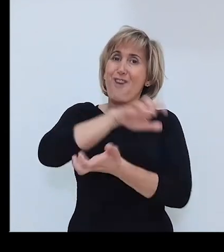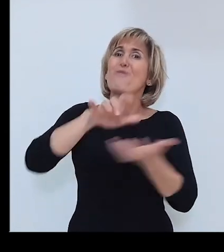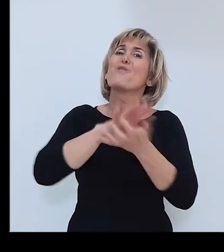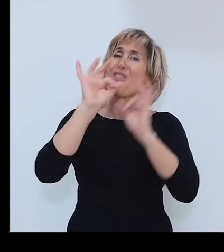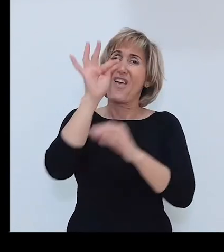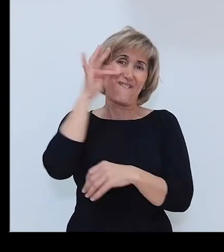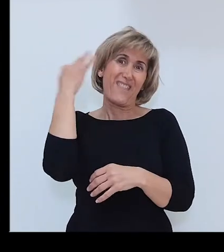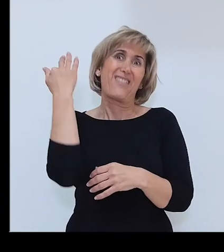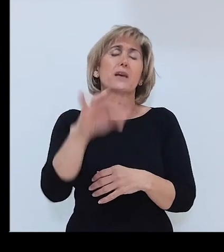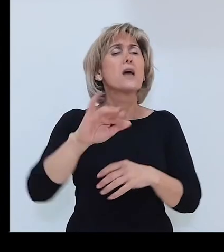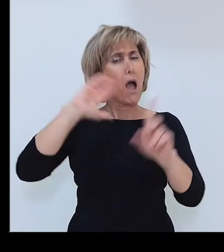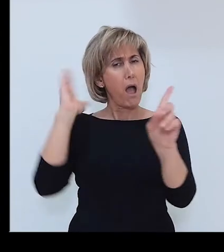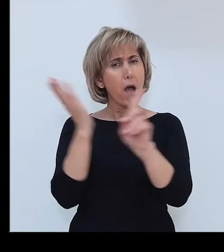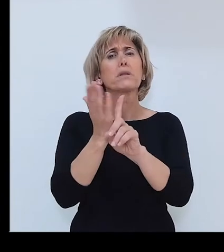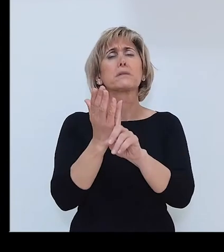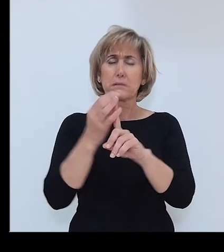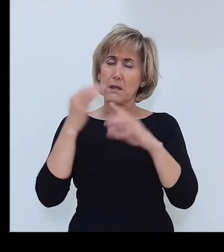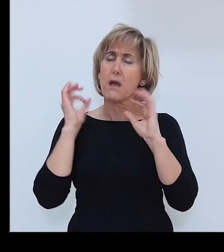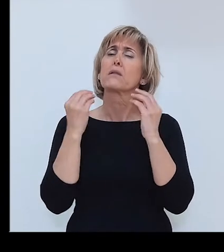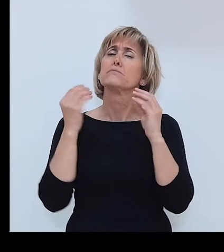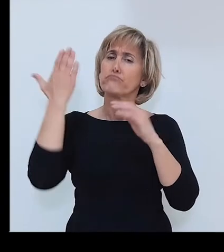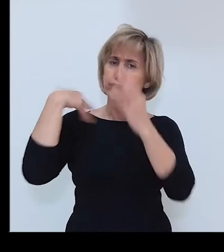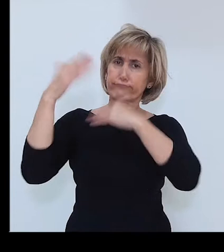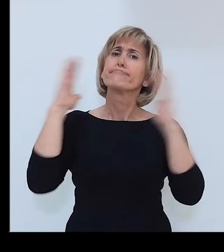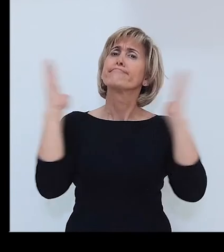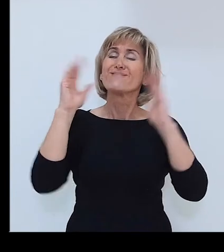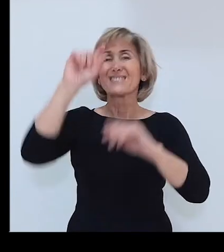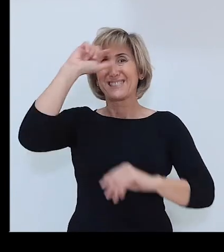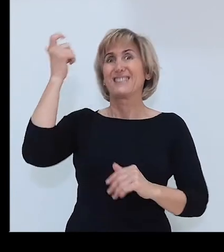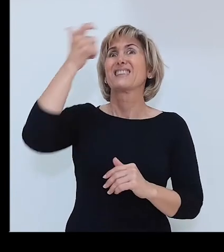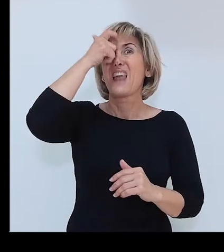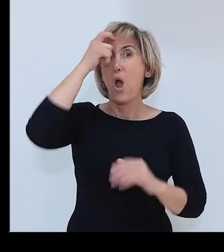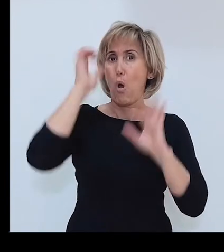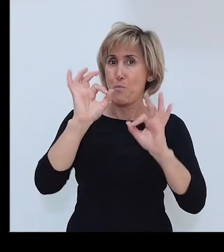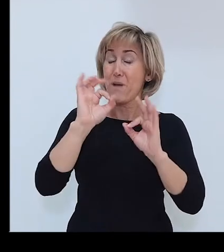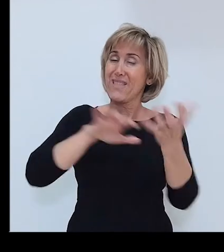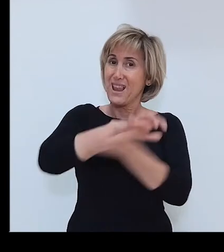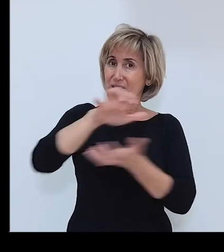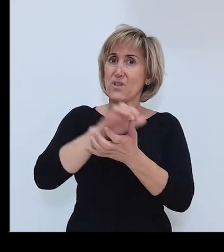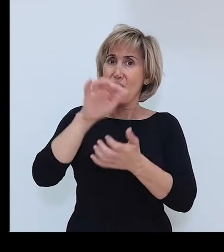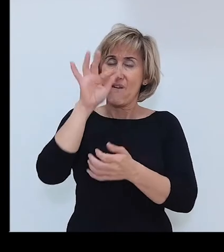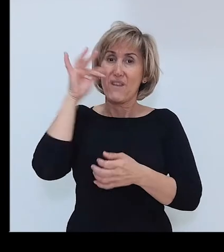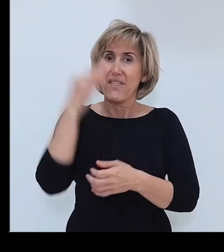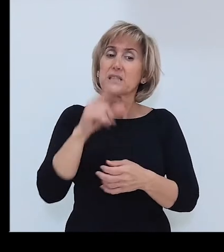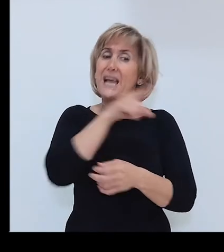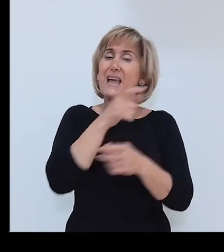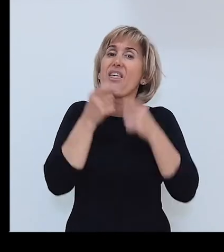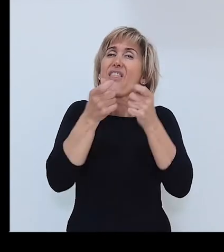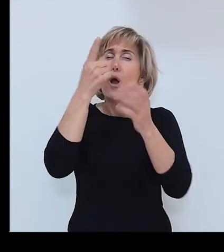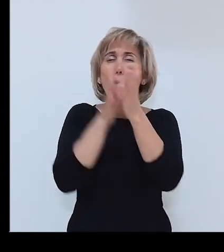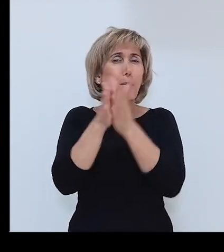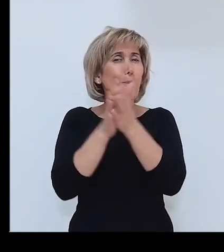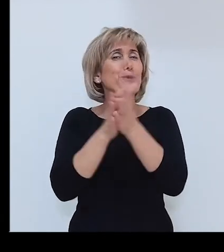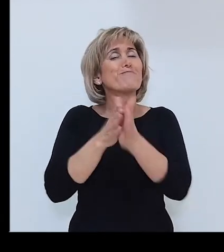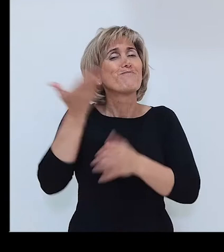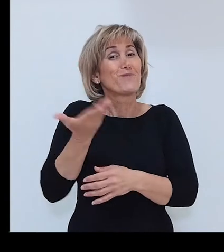Francesa, muy afectada por la Revolución Francesa, y el trauma de la Revolución Francesa va a ser una motivación importante